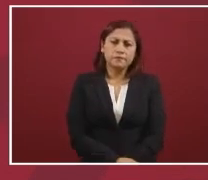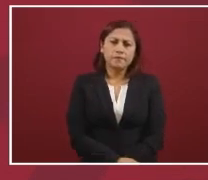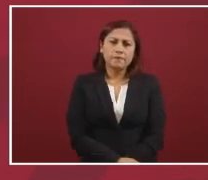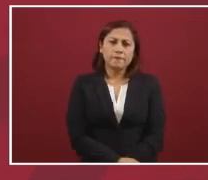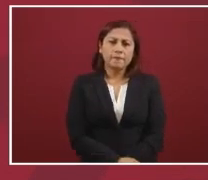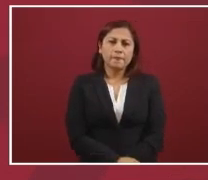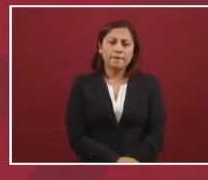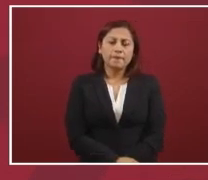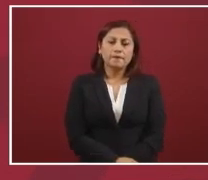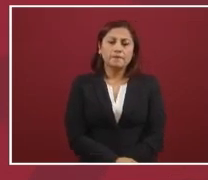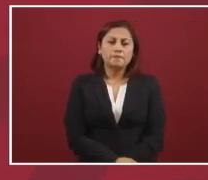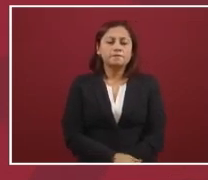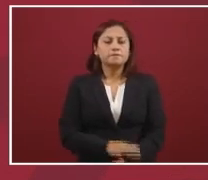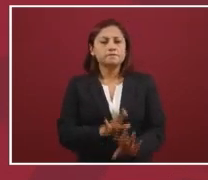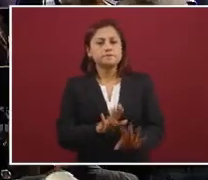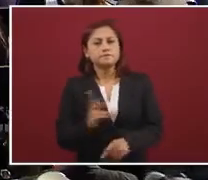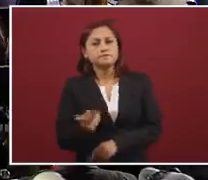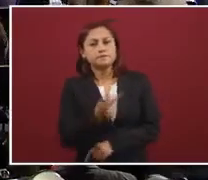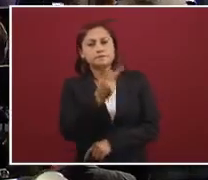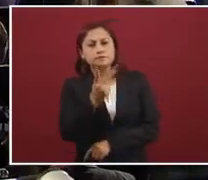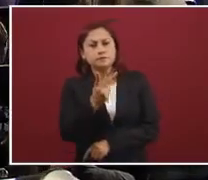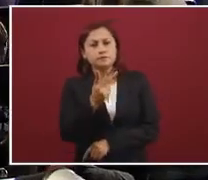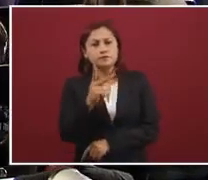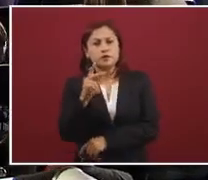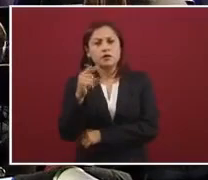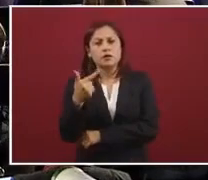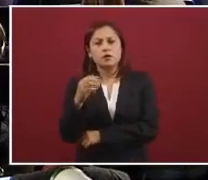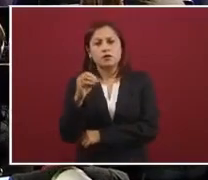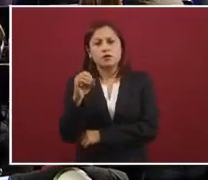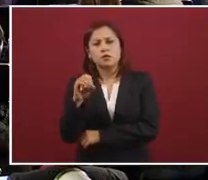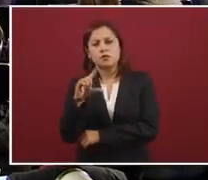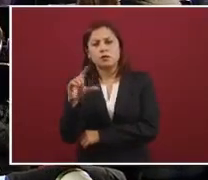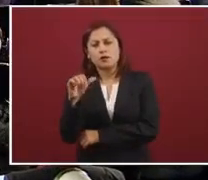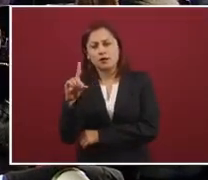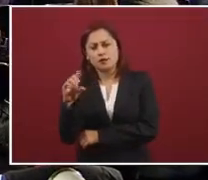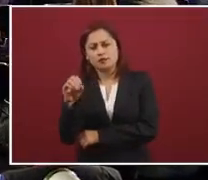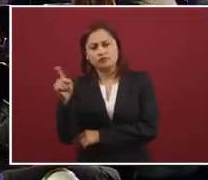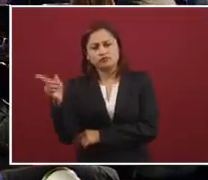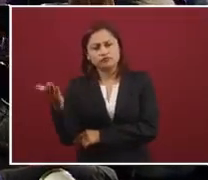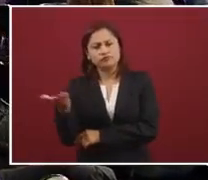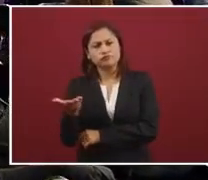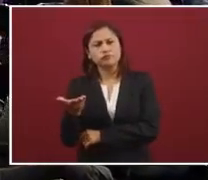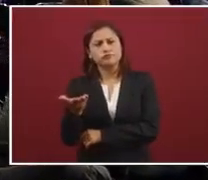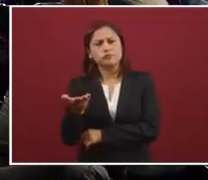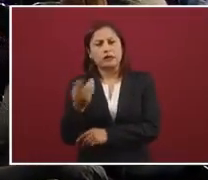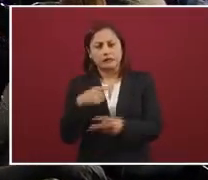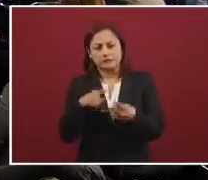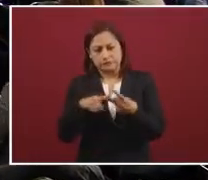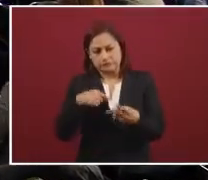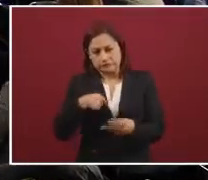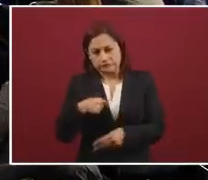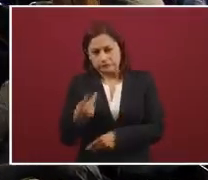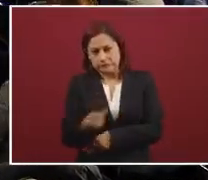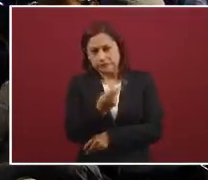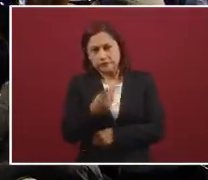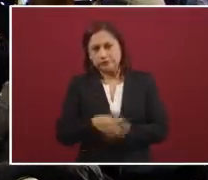El caso de Collado, creo que hay otro, es la segunda pregunta. ¿Tiene la